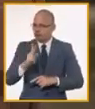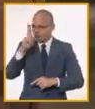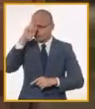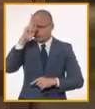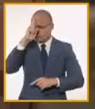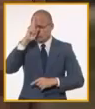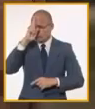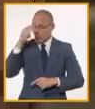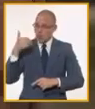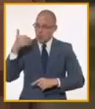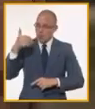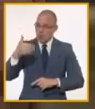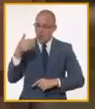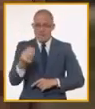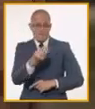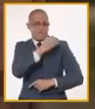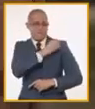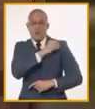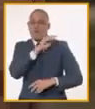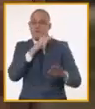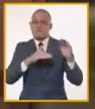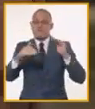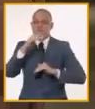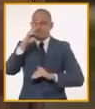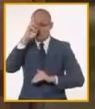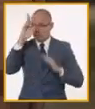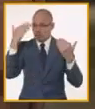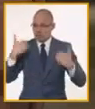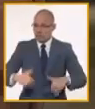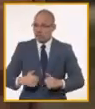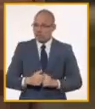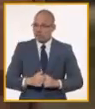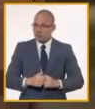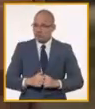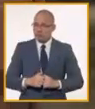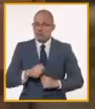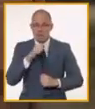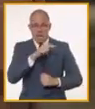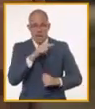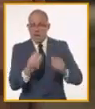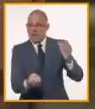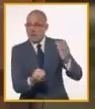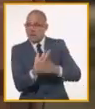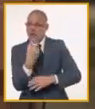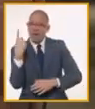Pública. Fundador del Partido Comunista de Cuba y en